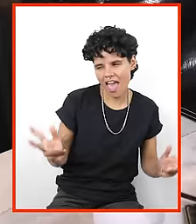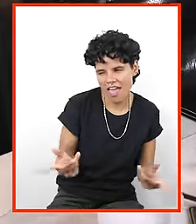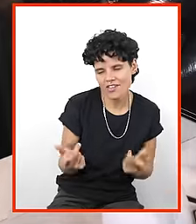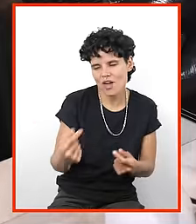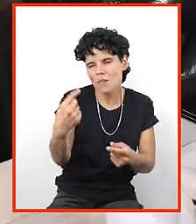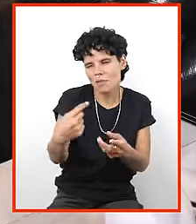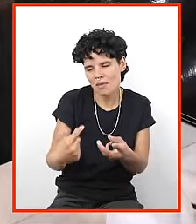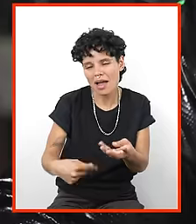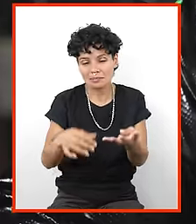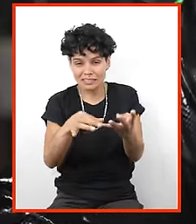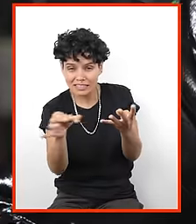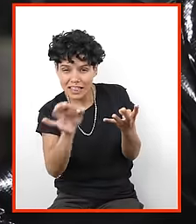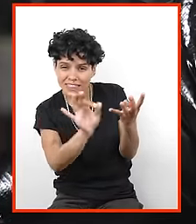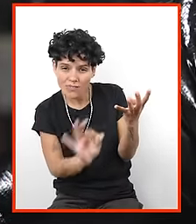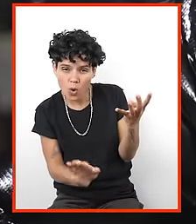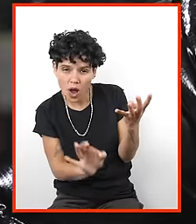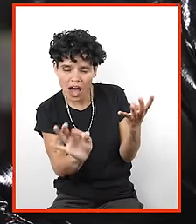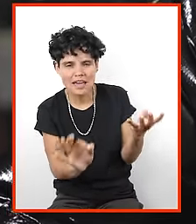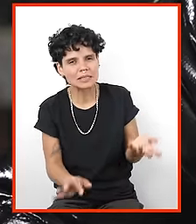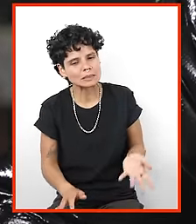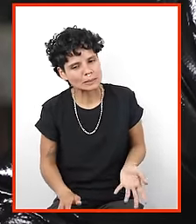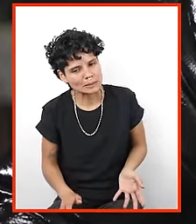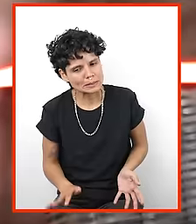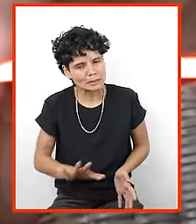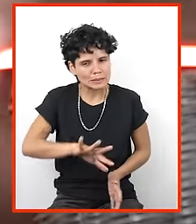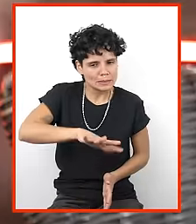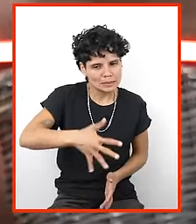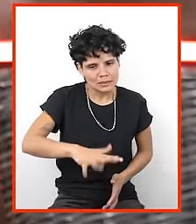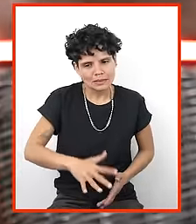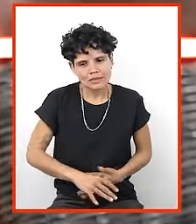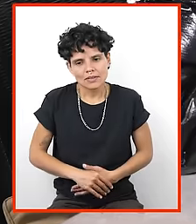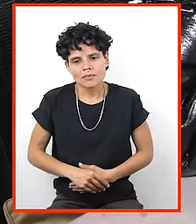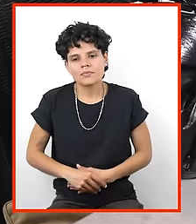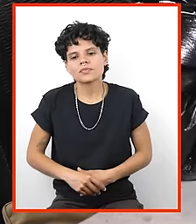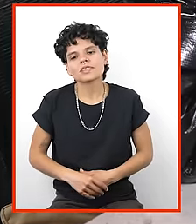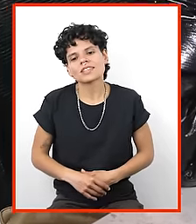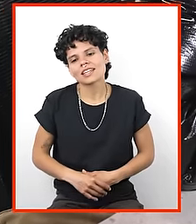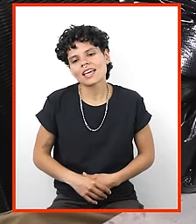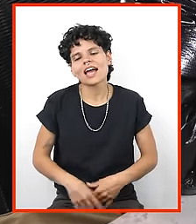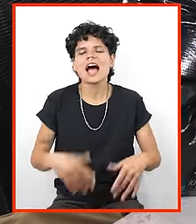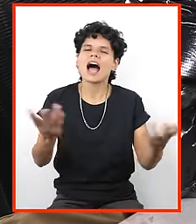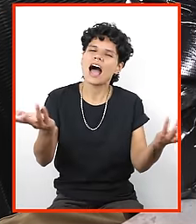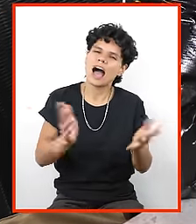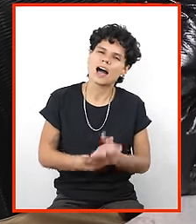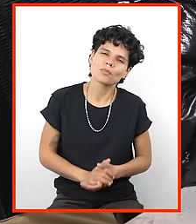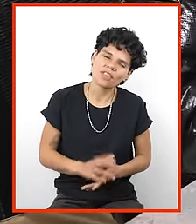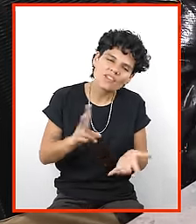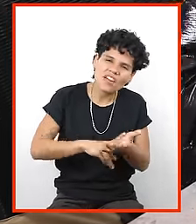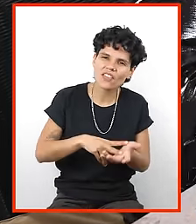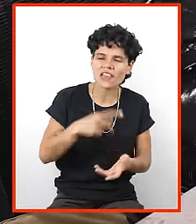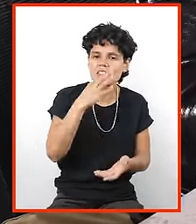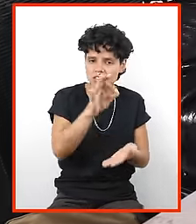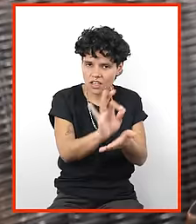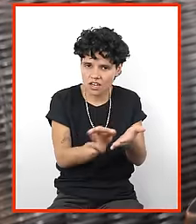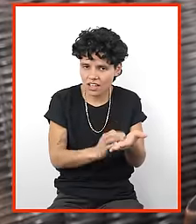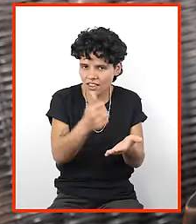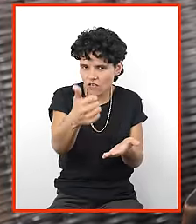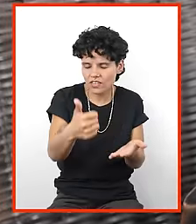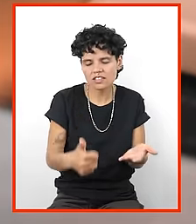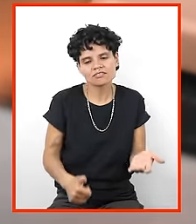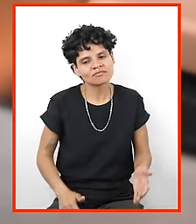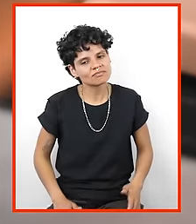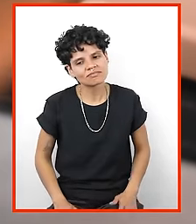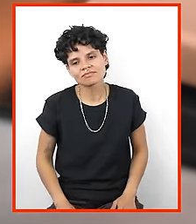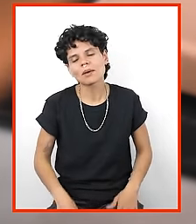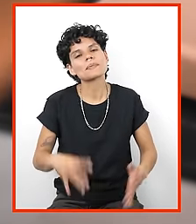dibujar, bueno. ¿Pero el autorretrato te quedó bien? No. Seamos francos. No, te quedó bien. O sea,